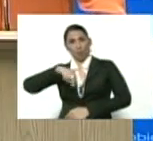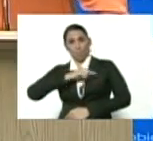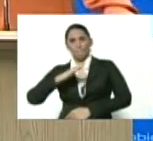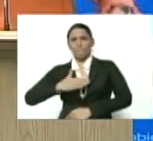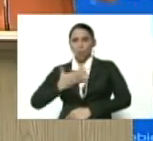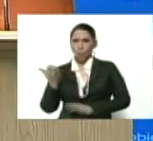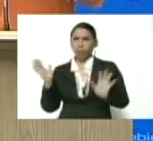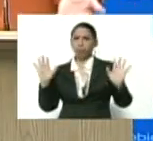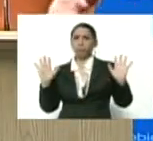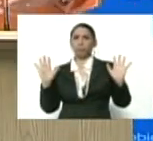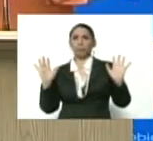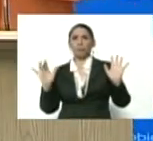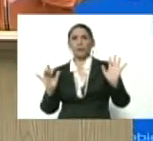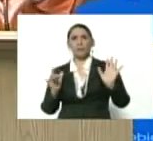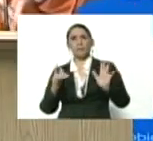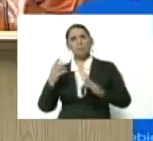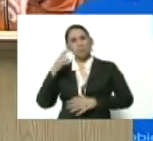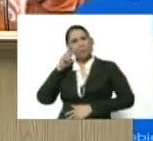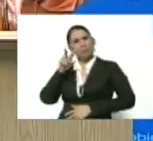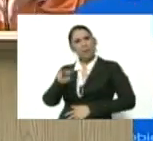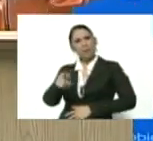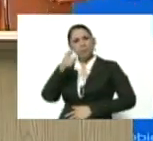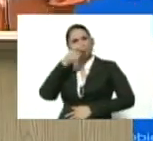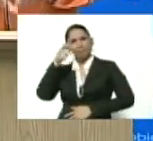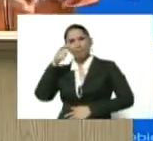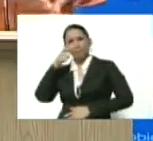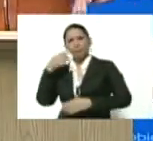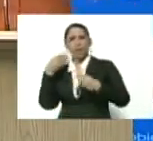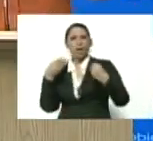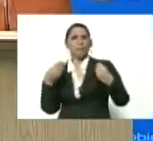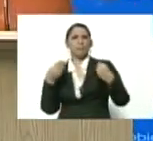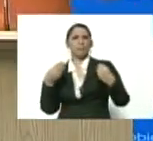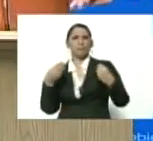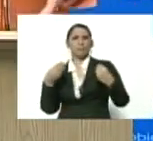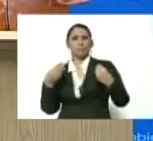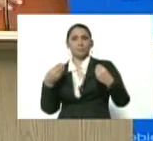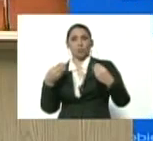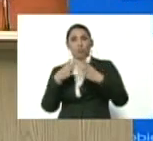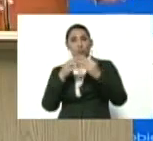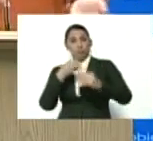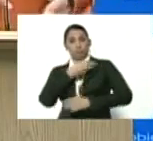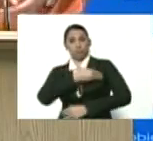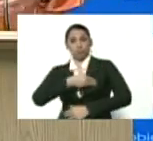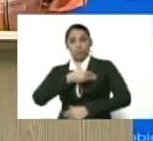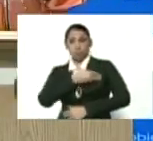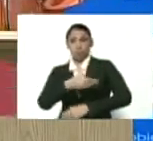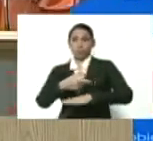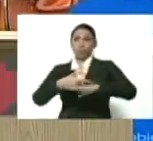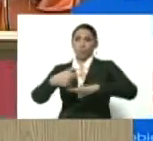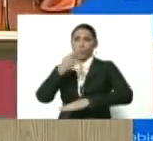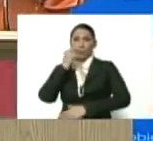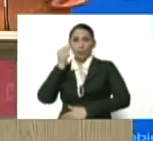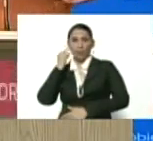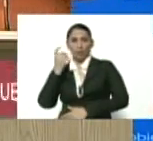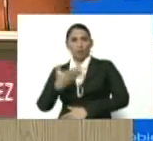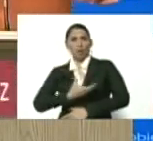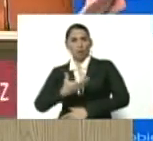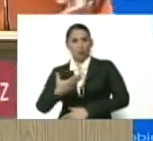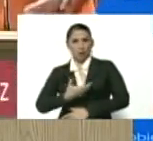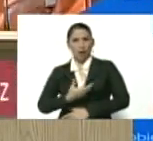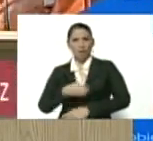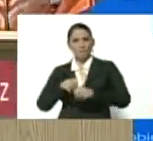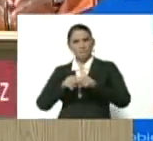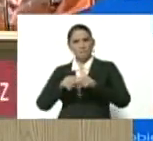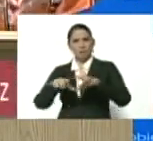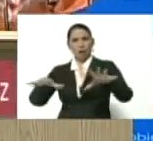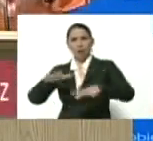podido presenciar, observar cómo toda la misión, los gobernadores, los alcaldes,